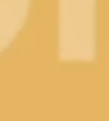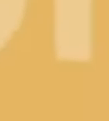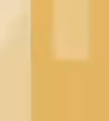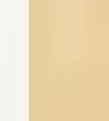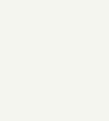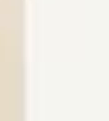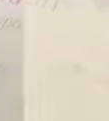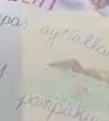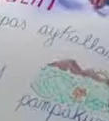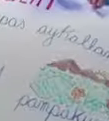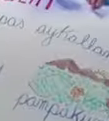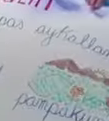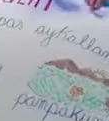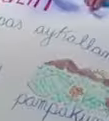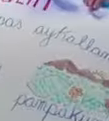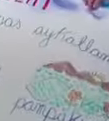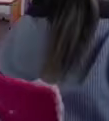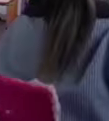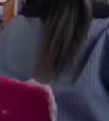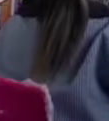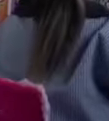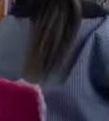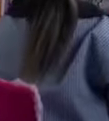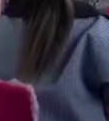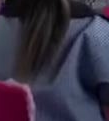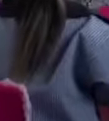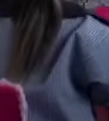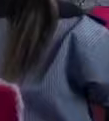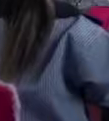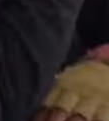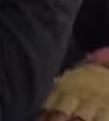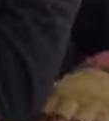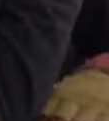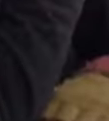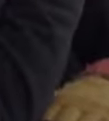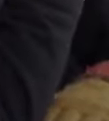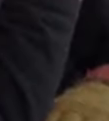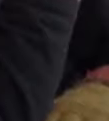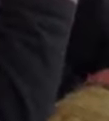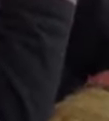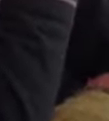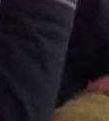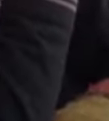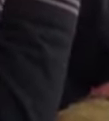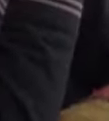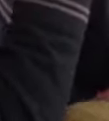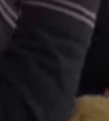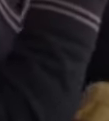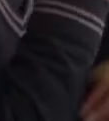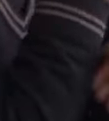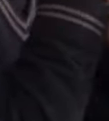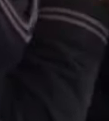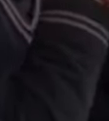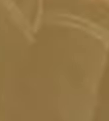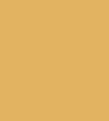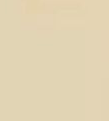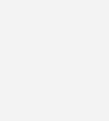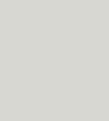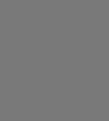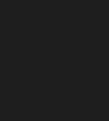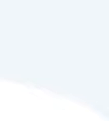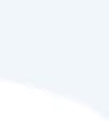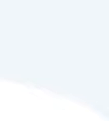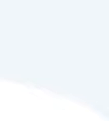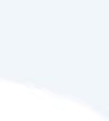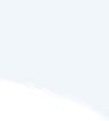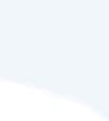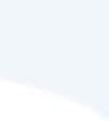A continuación, Aprendo en Casa, primero y segundo de primaria.